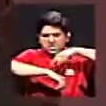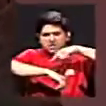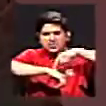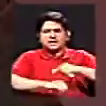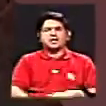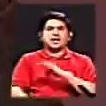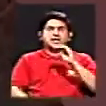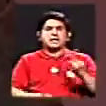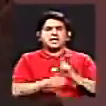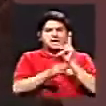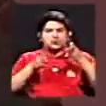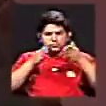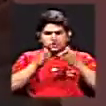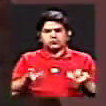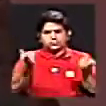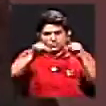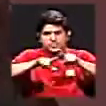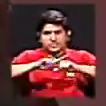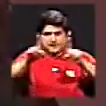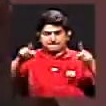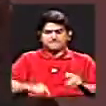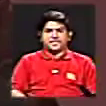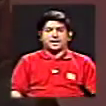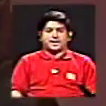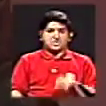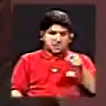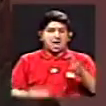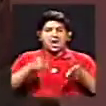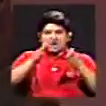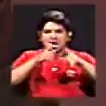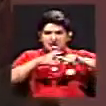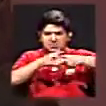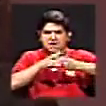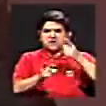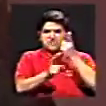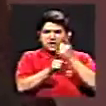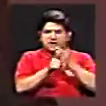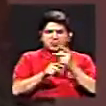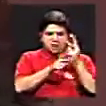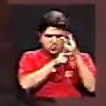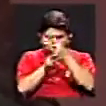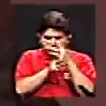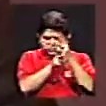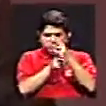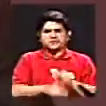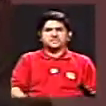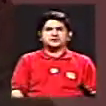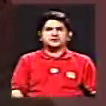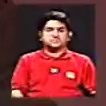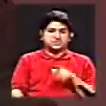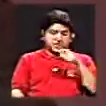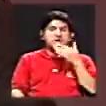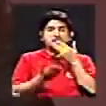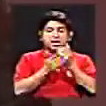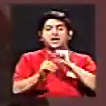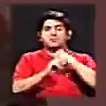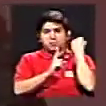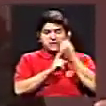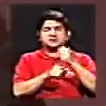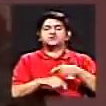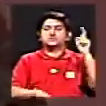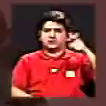vía. Pero entonces una carretera que mantiene un mantenimiento adecuado, que mantiene un monitoreo adecuado, debe estar siempre en buenas, uh-huh, condiciones de